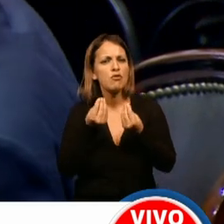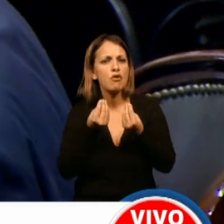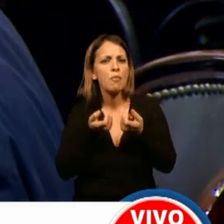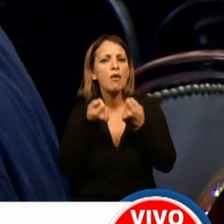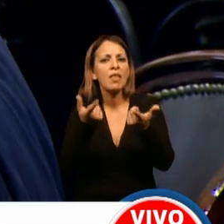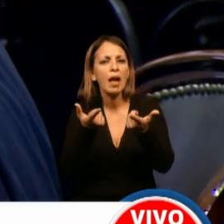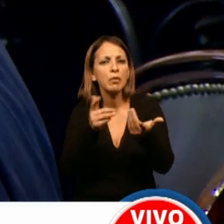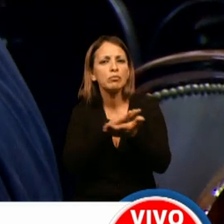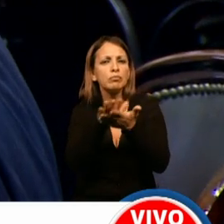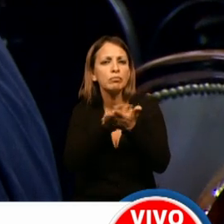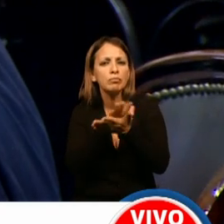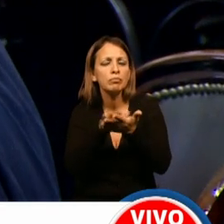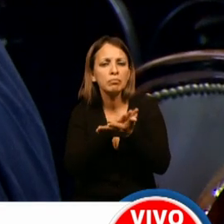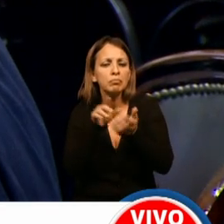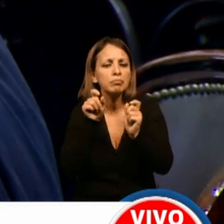reparación